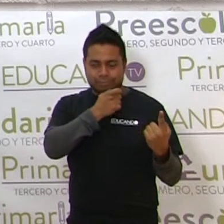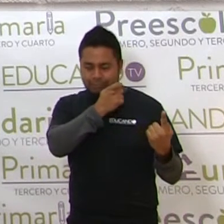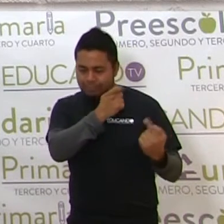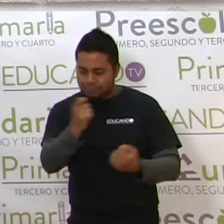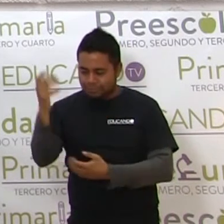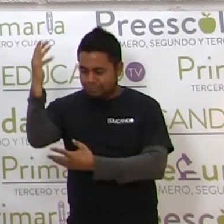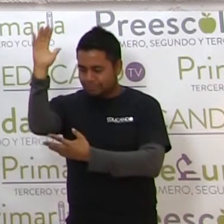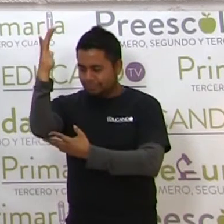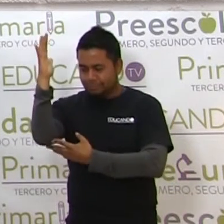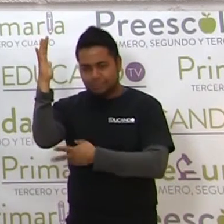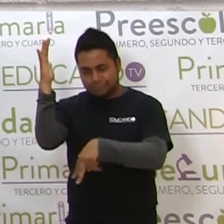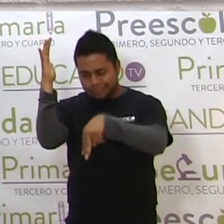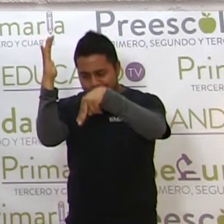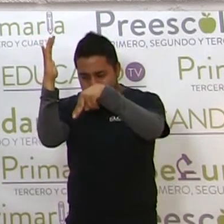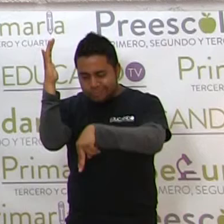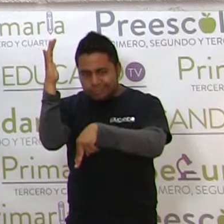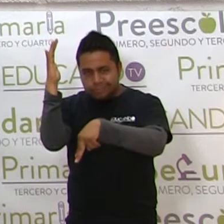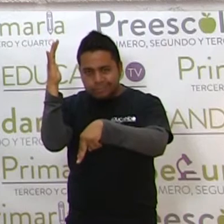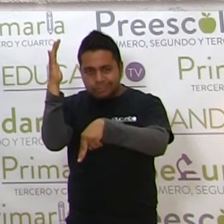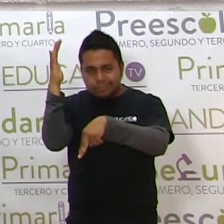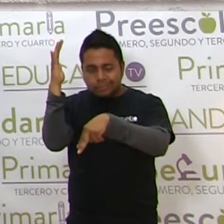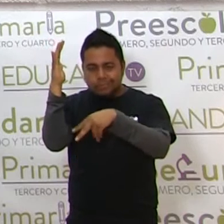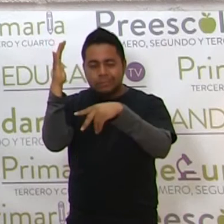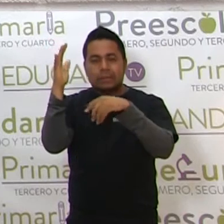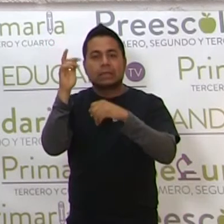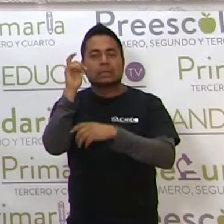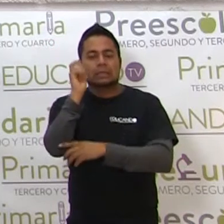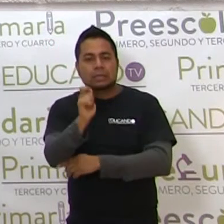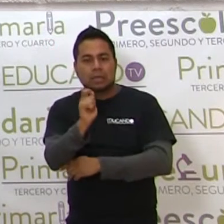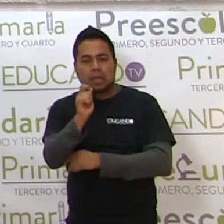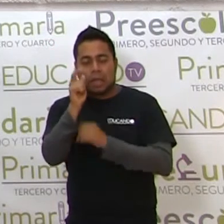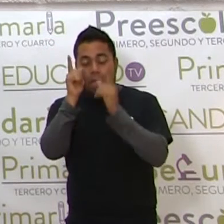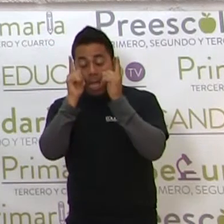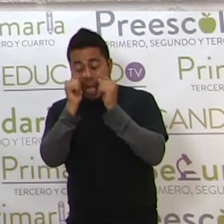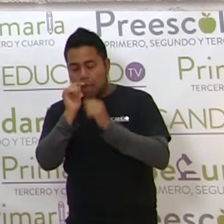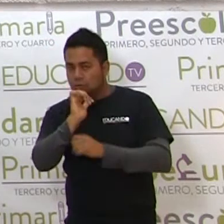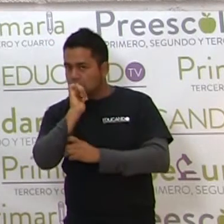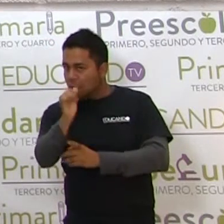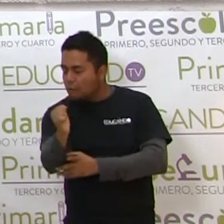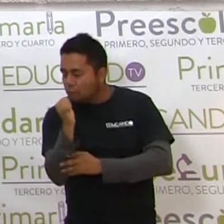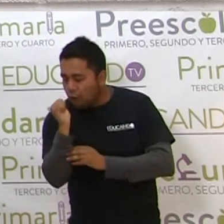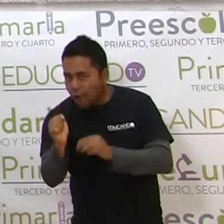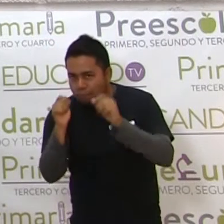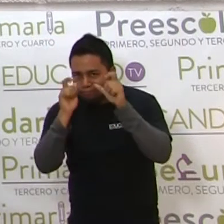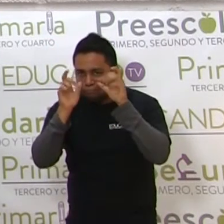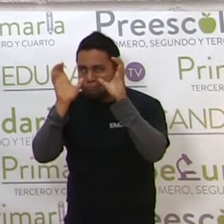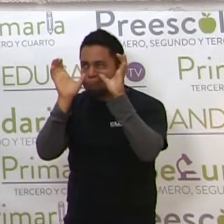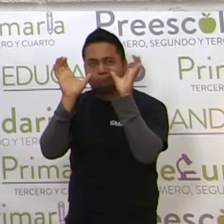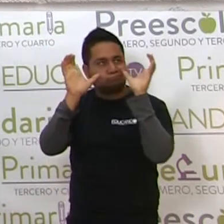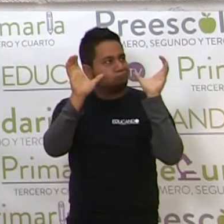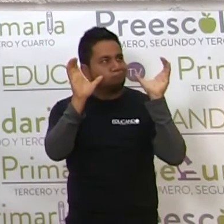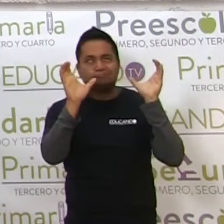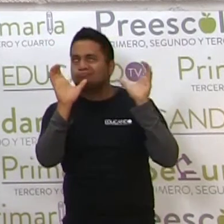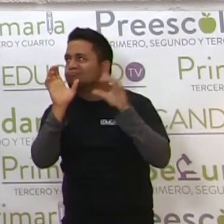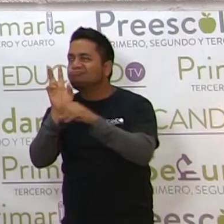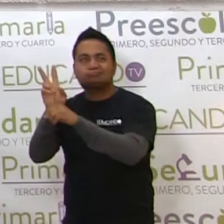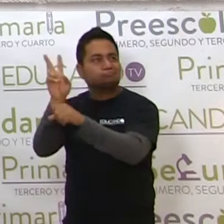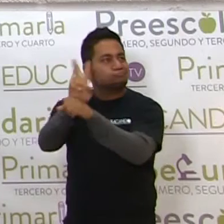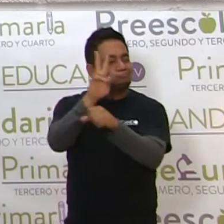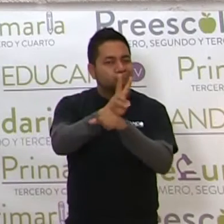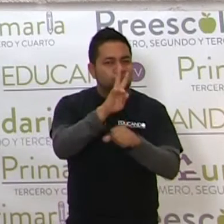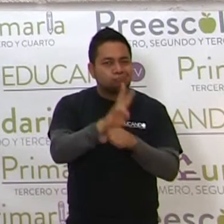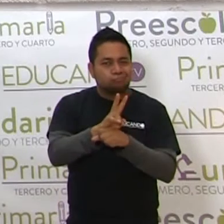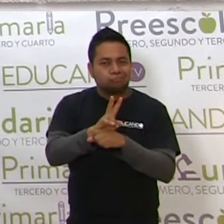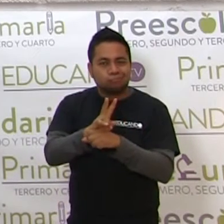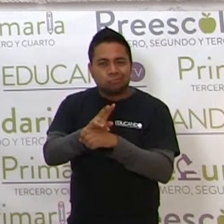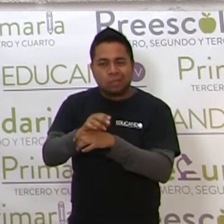la árbol y veló sin permitir que el sueño se apoderas de él al sonar la